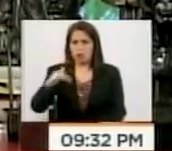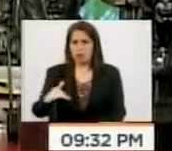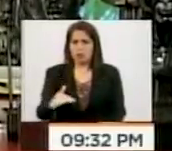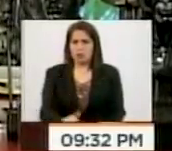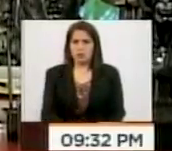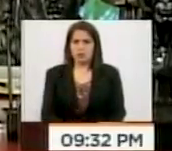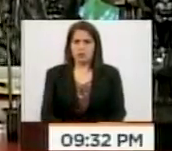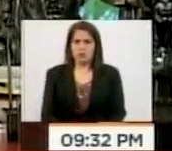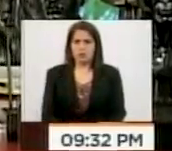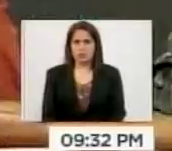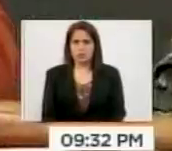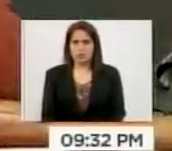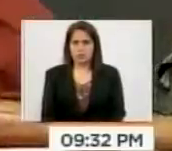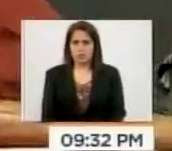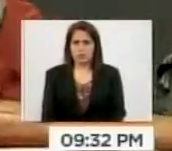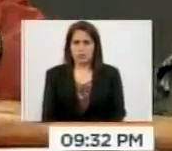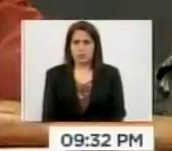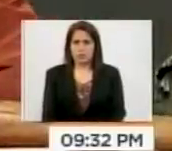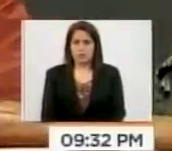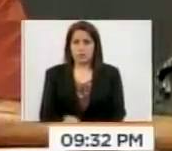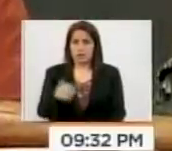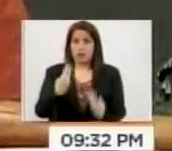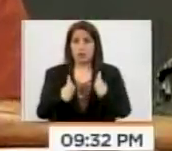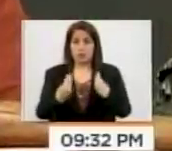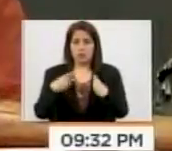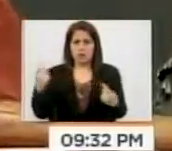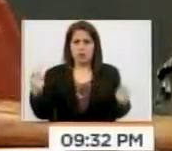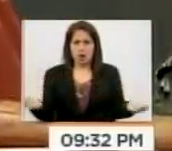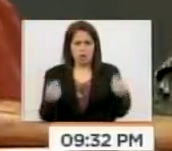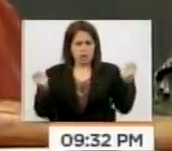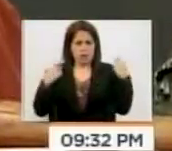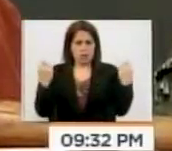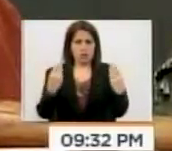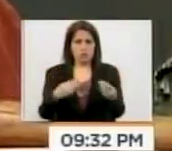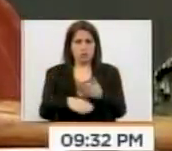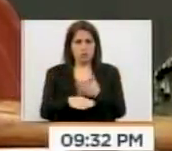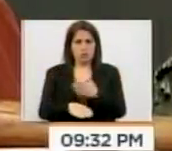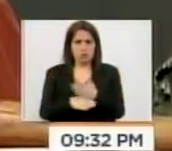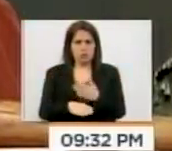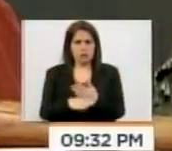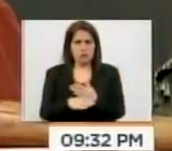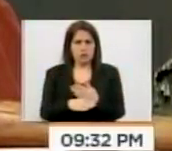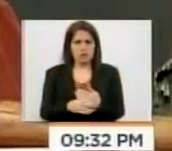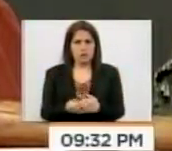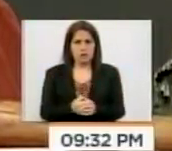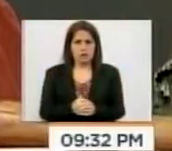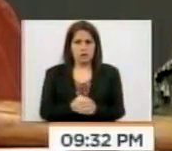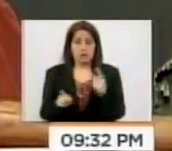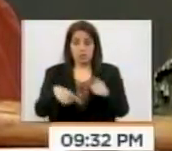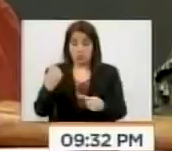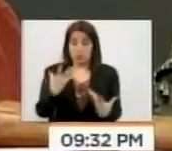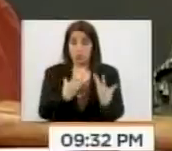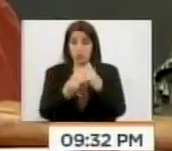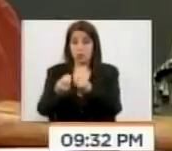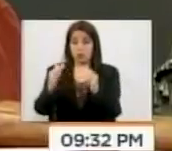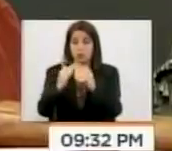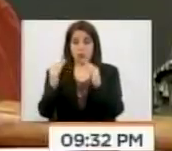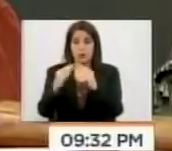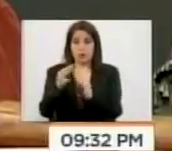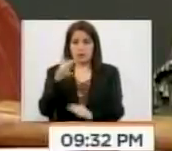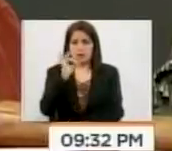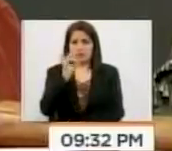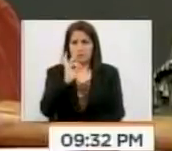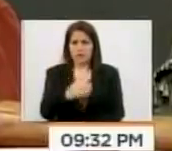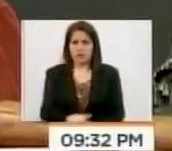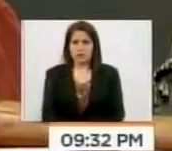Hernán Canorea, la pastora. ¿Tú estás viviendo en la pastora todavía? Todavía. Bueno, de aquí salimos para allá tomando un cafecito.